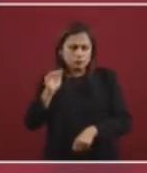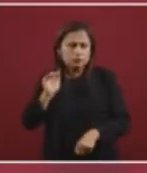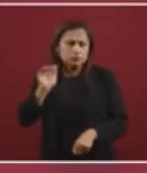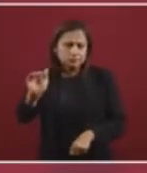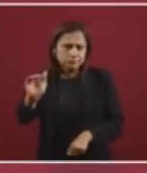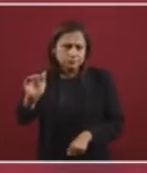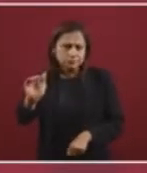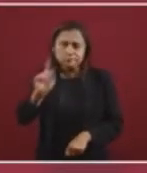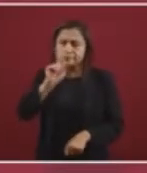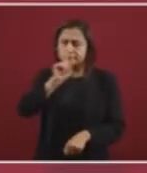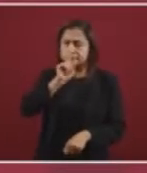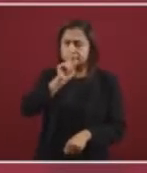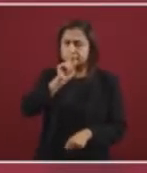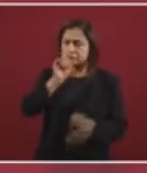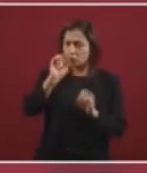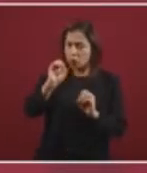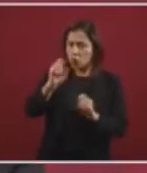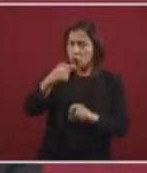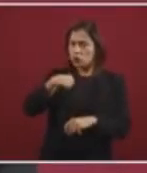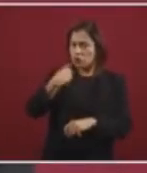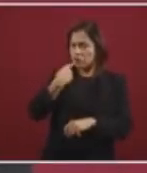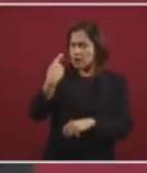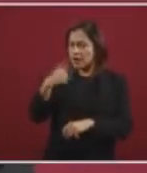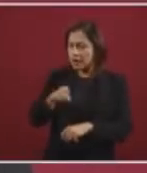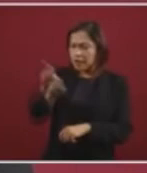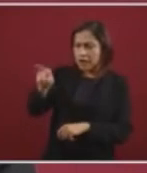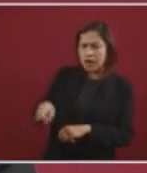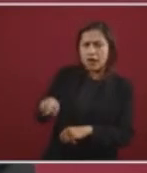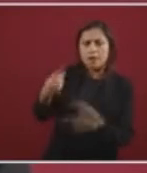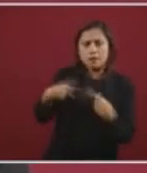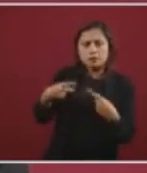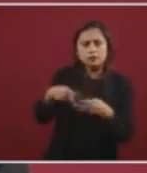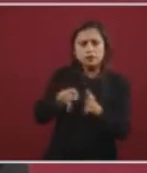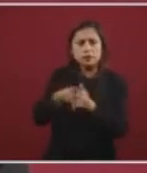en contra de un periodista en particular. Nunca,